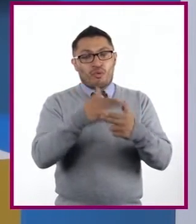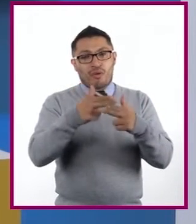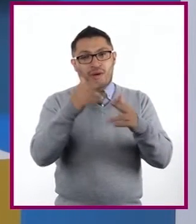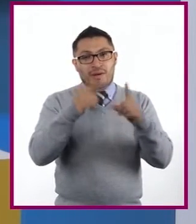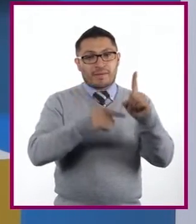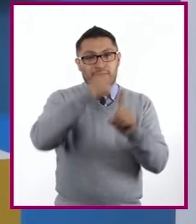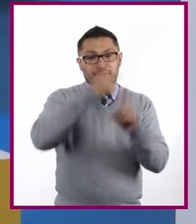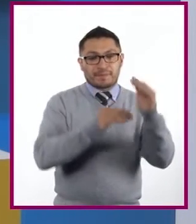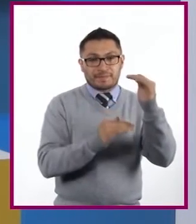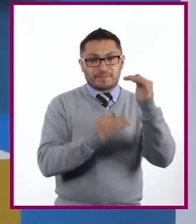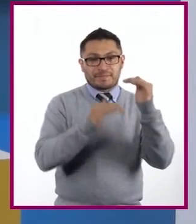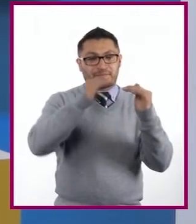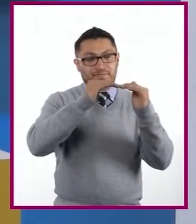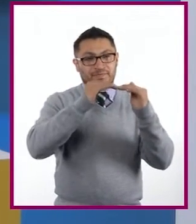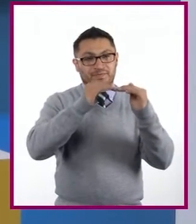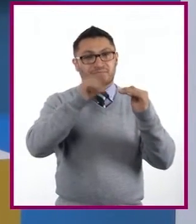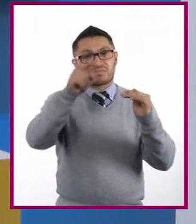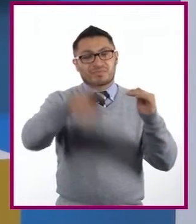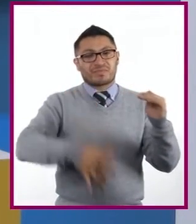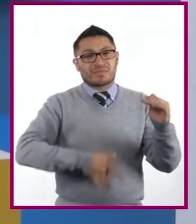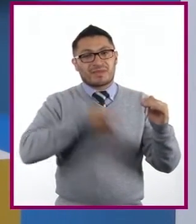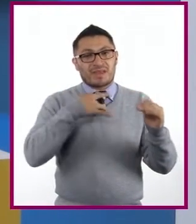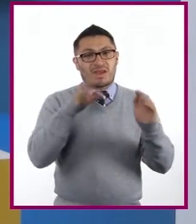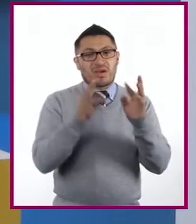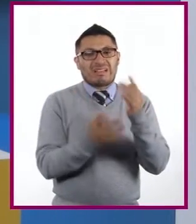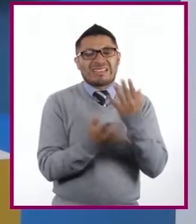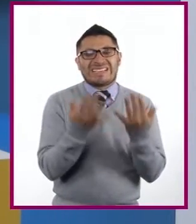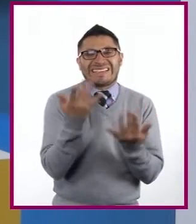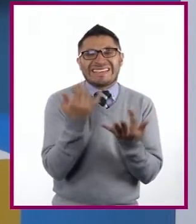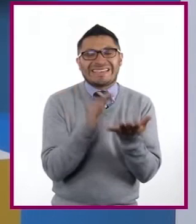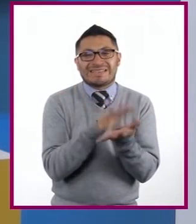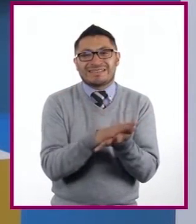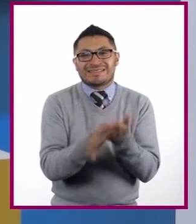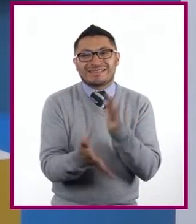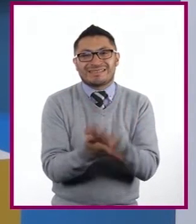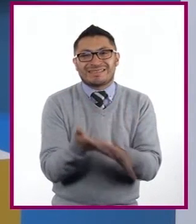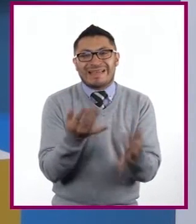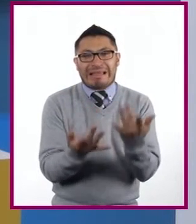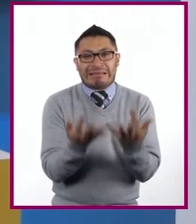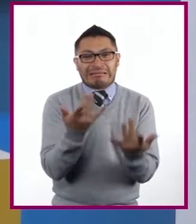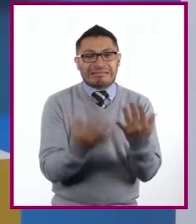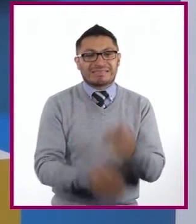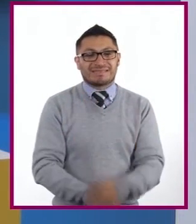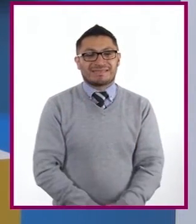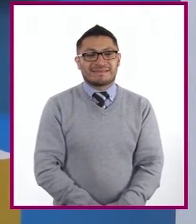equilibrio térmico y pasará la sensación de que te estás quemando.